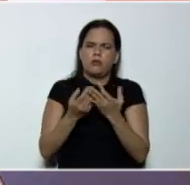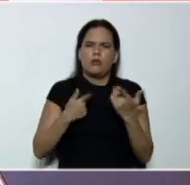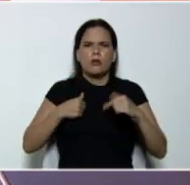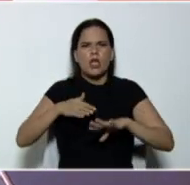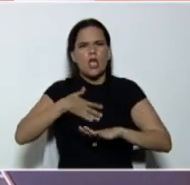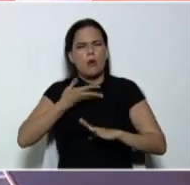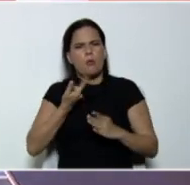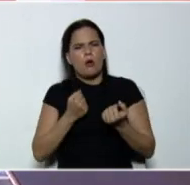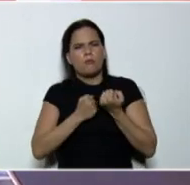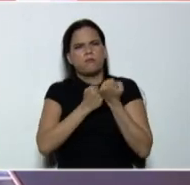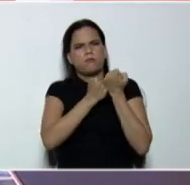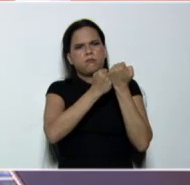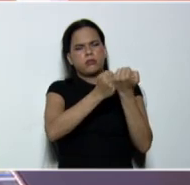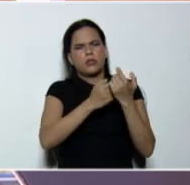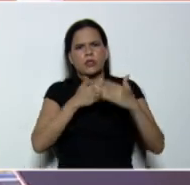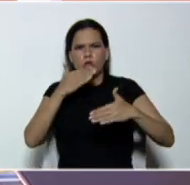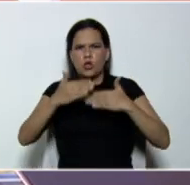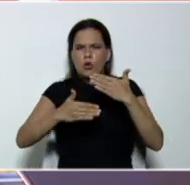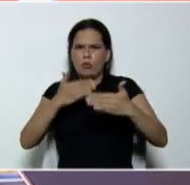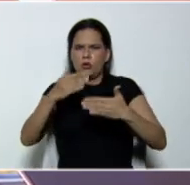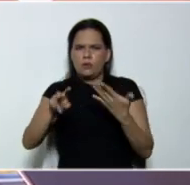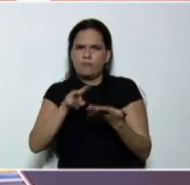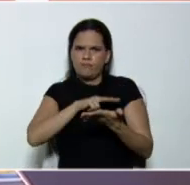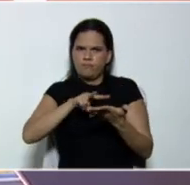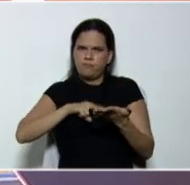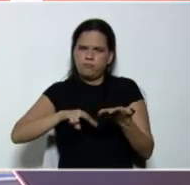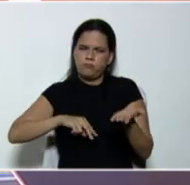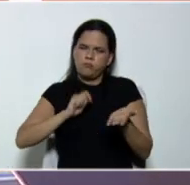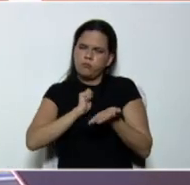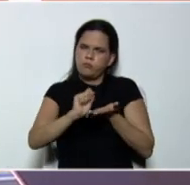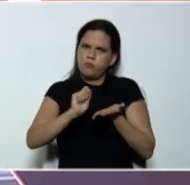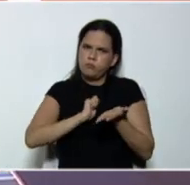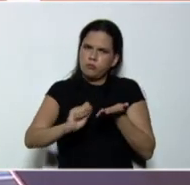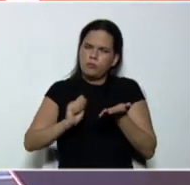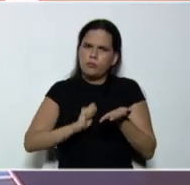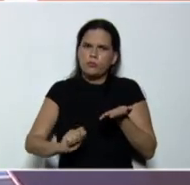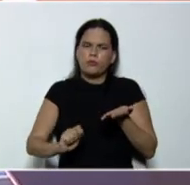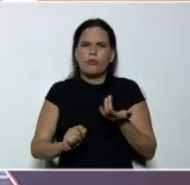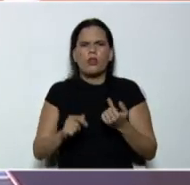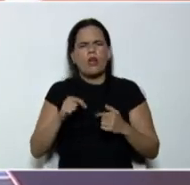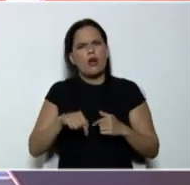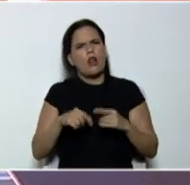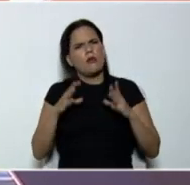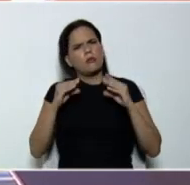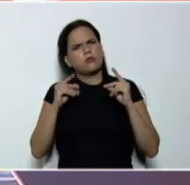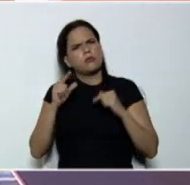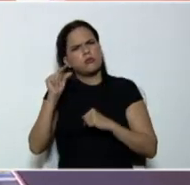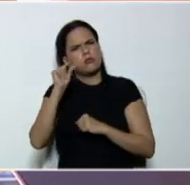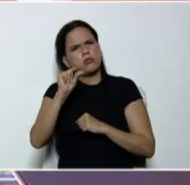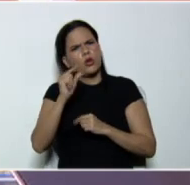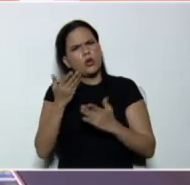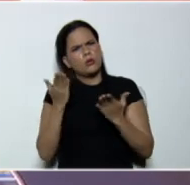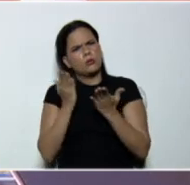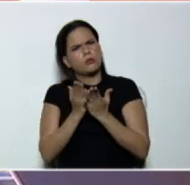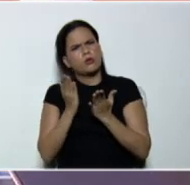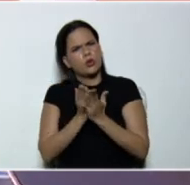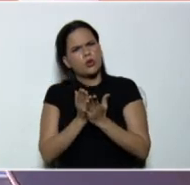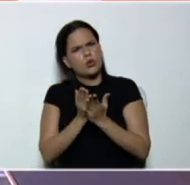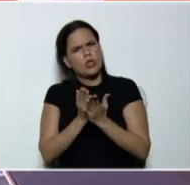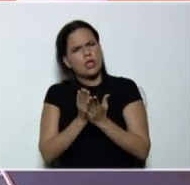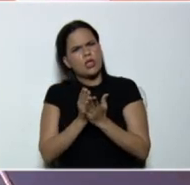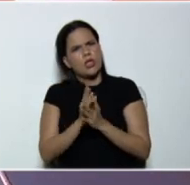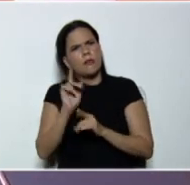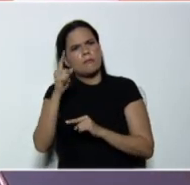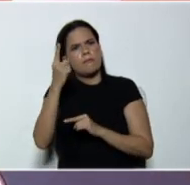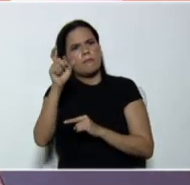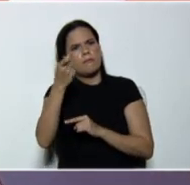pueda apoyarlo en los procesos de lectura y escritura. Ahora, hablando un poco acerca de los estudiantes de